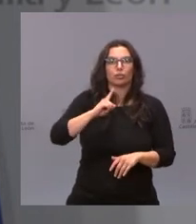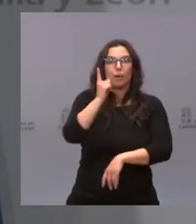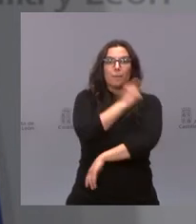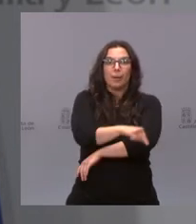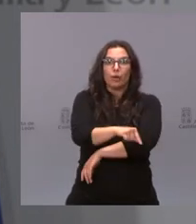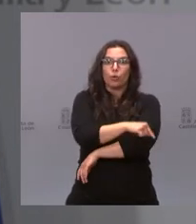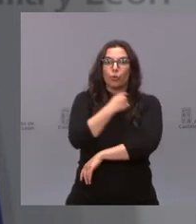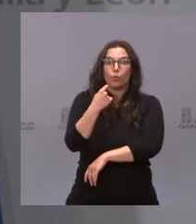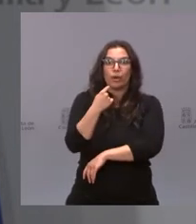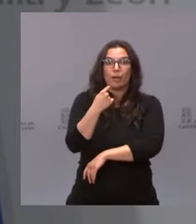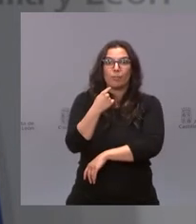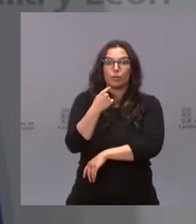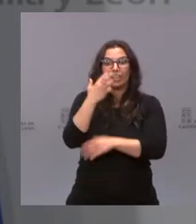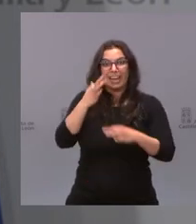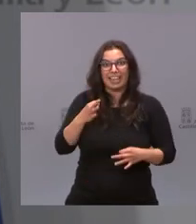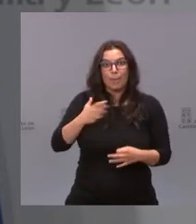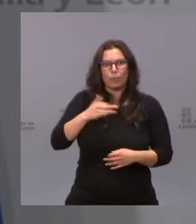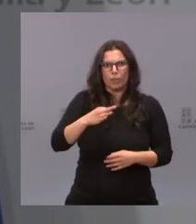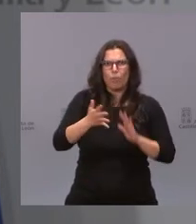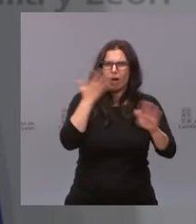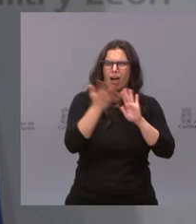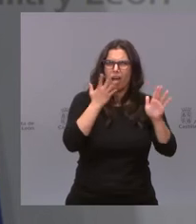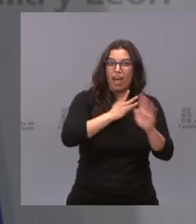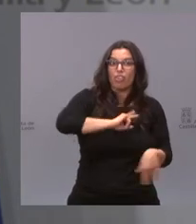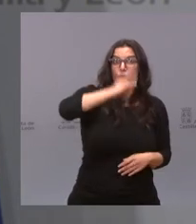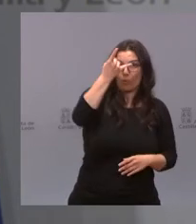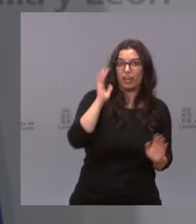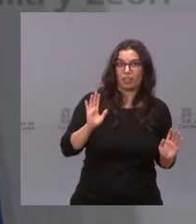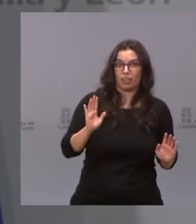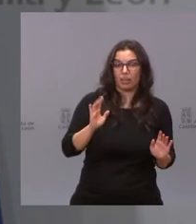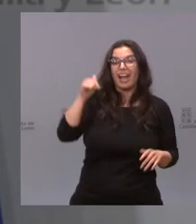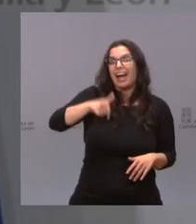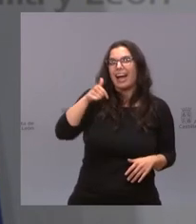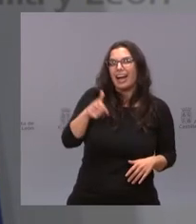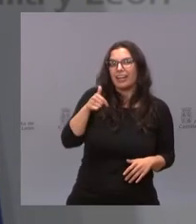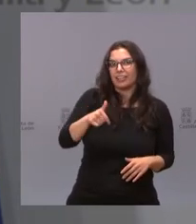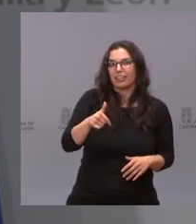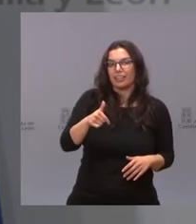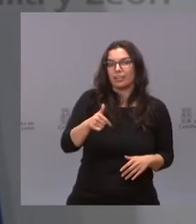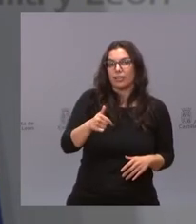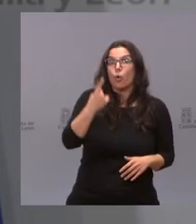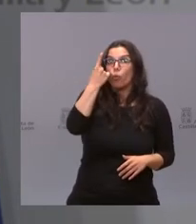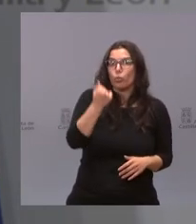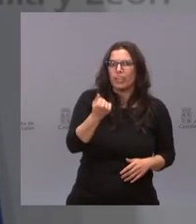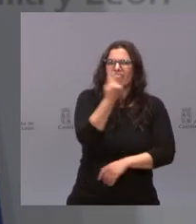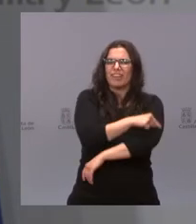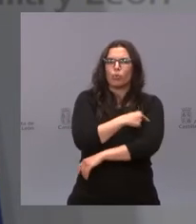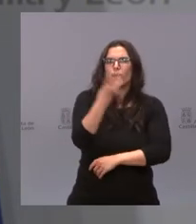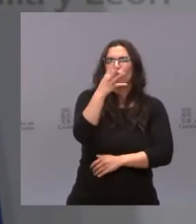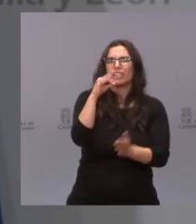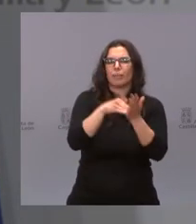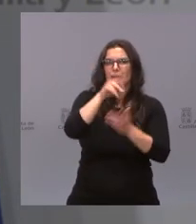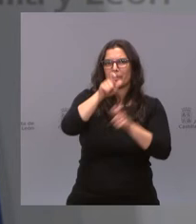debajo de la mitad de nuestra capacidad. Que nosotros hemos llegado a vacunar en esta comunidad a más de 40.000 personas en un solo día. Eso